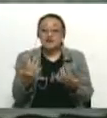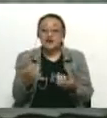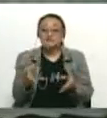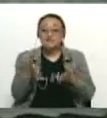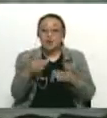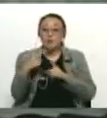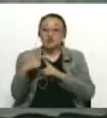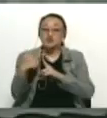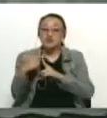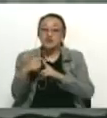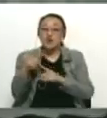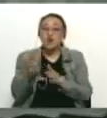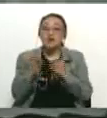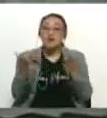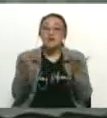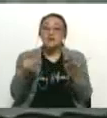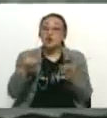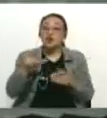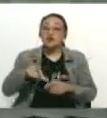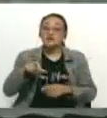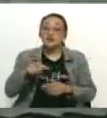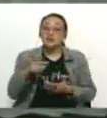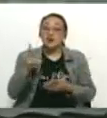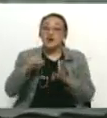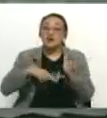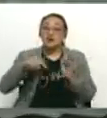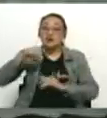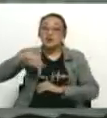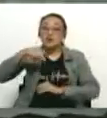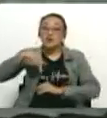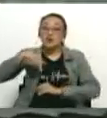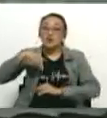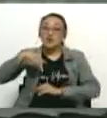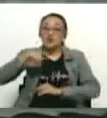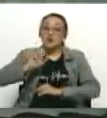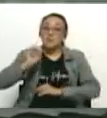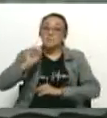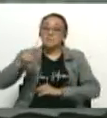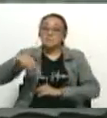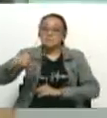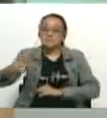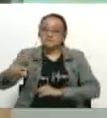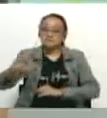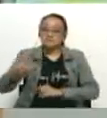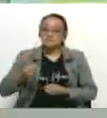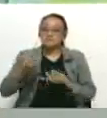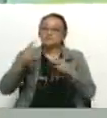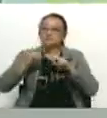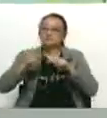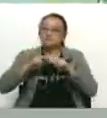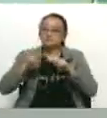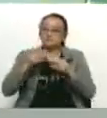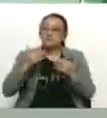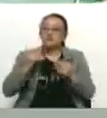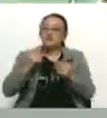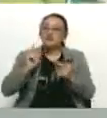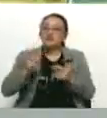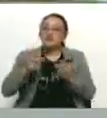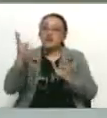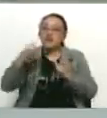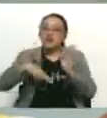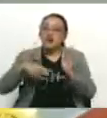libros que están aquí presentes tampoco son necesariamente para ser leídos el día de hoy o el día de mañana. ¿Cuántos niños habrán de leer esos libros